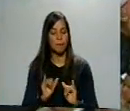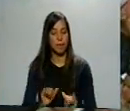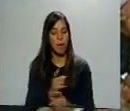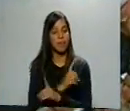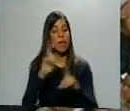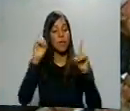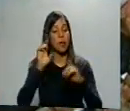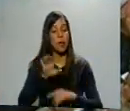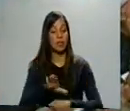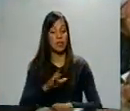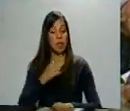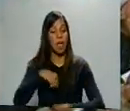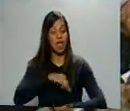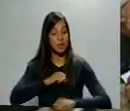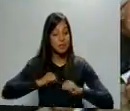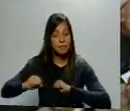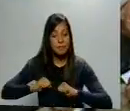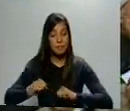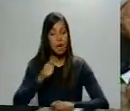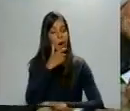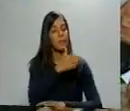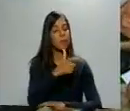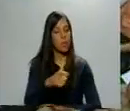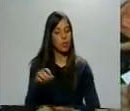ha sido lo que ha activado a este pueblo.